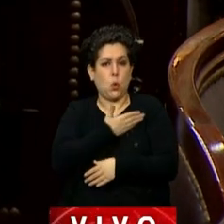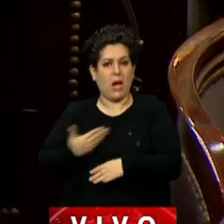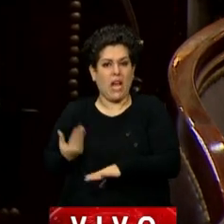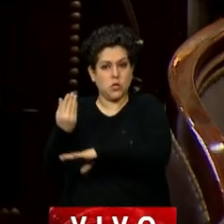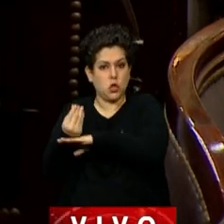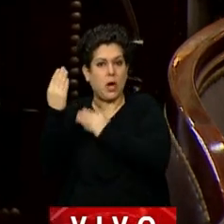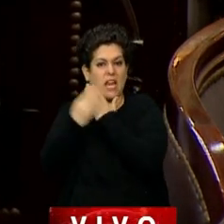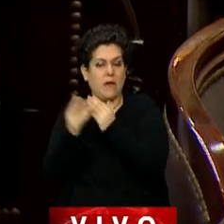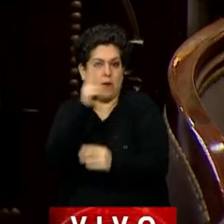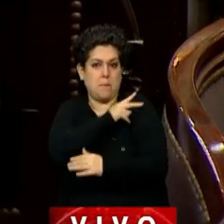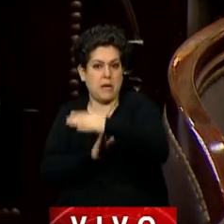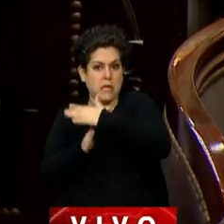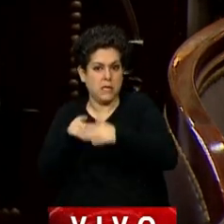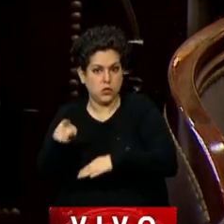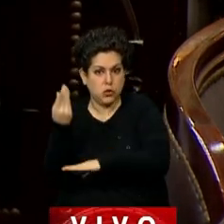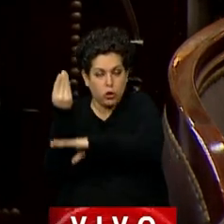jefe de gabinete,